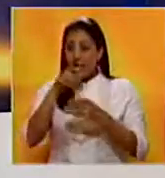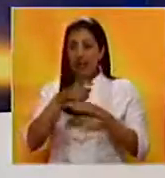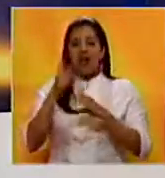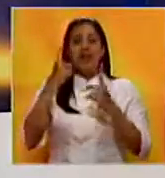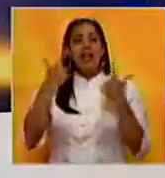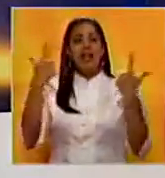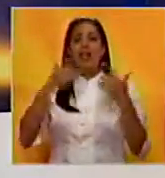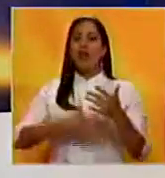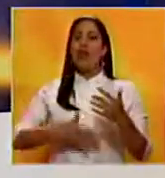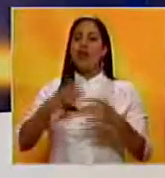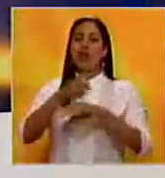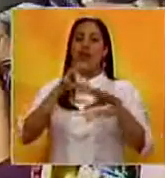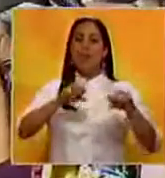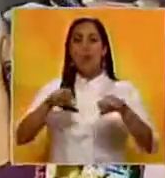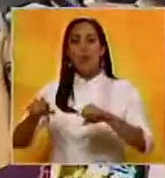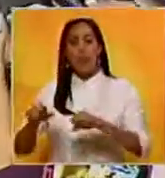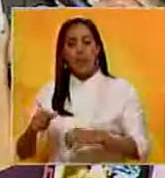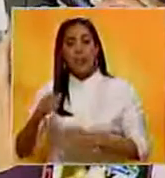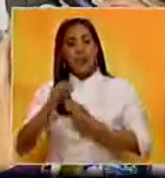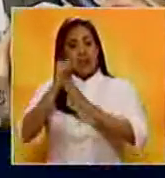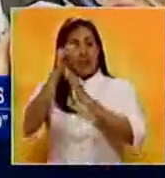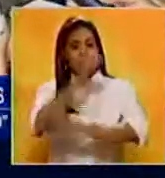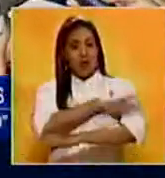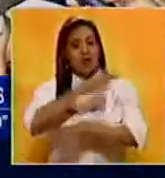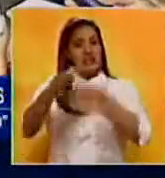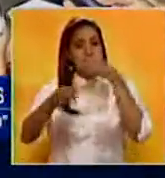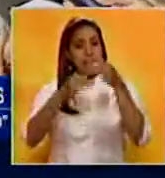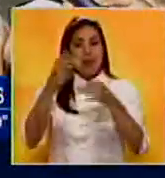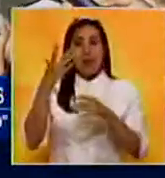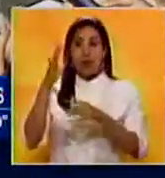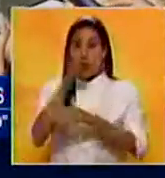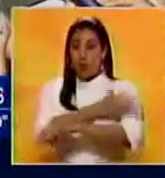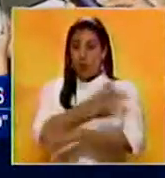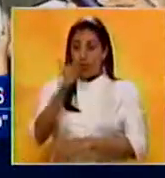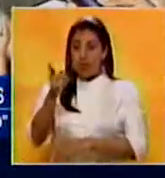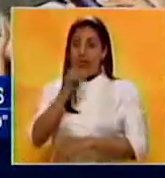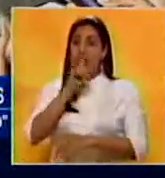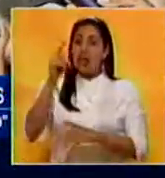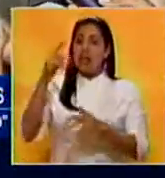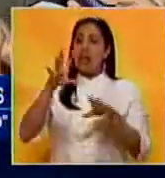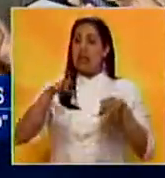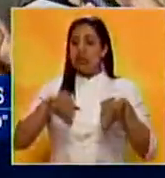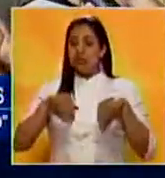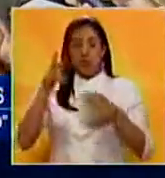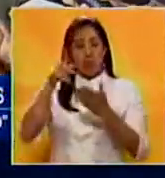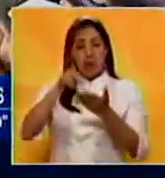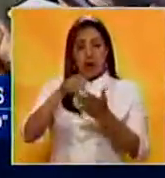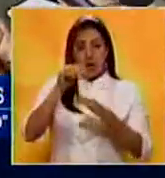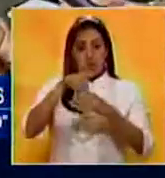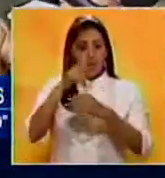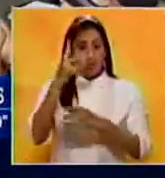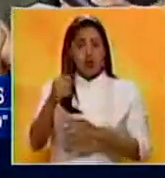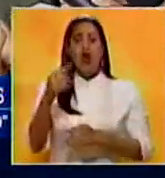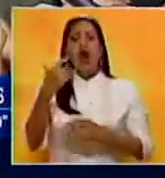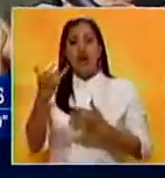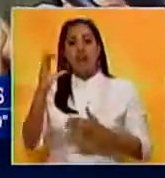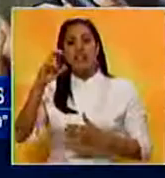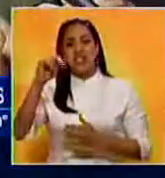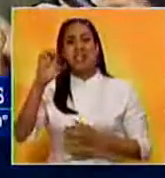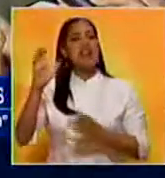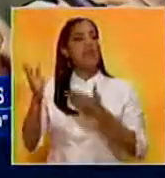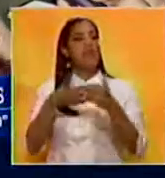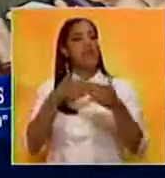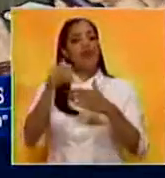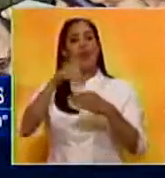en el camino libre al gobierno el líder opositor explicó que aunque la oposición se abstuviese el consejo nacional electoral realizaría los